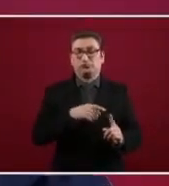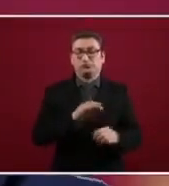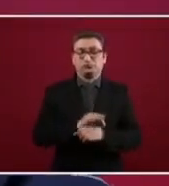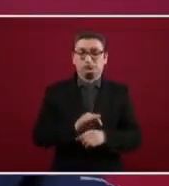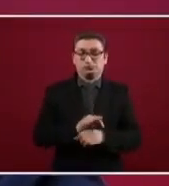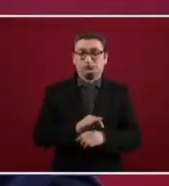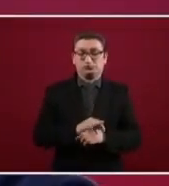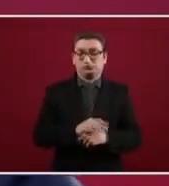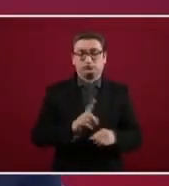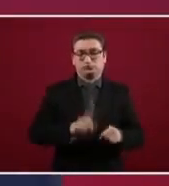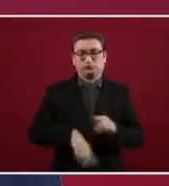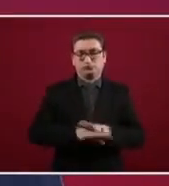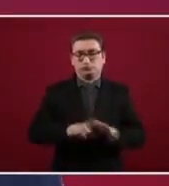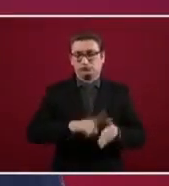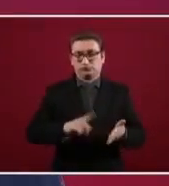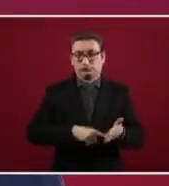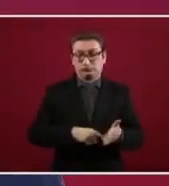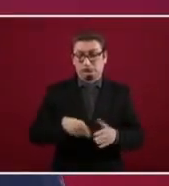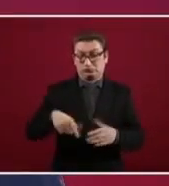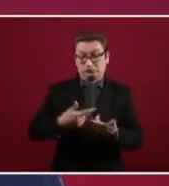a los oficiales